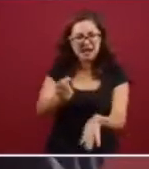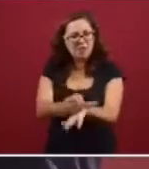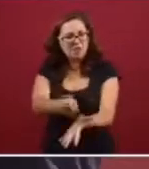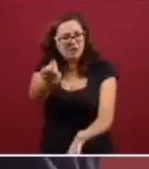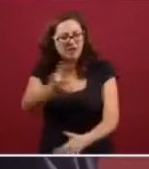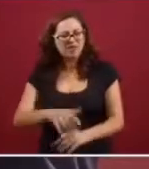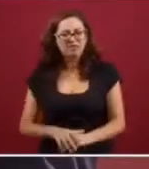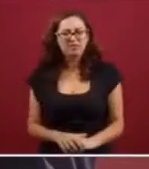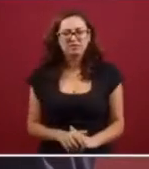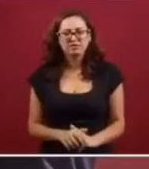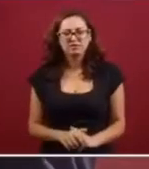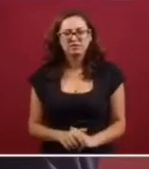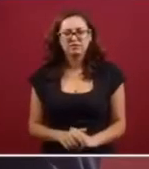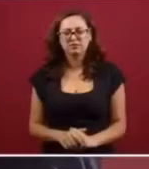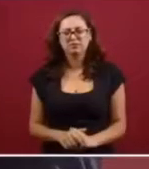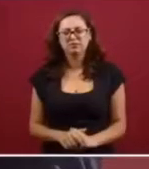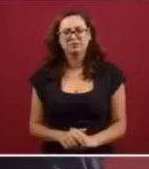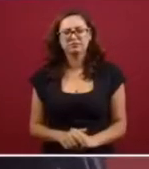aprobado